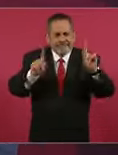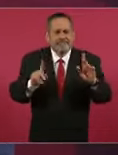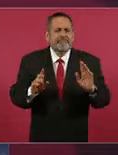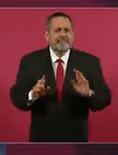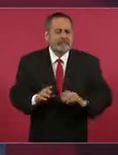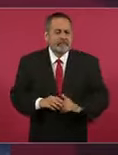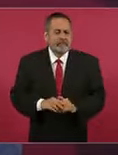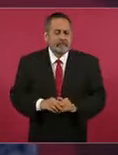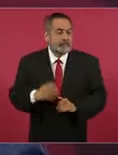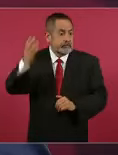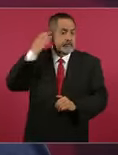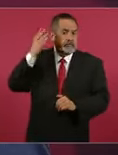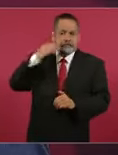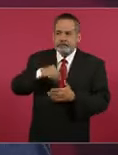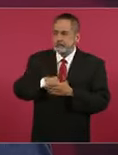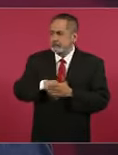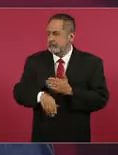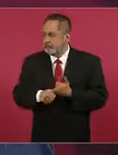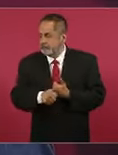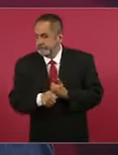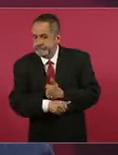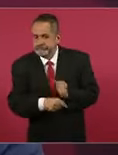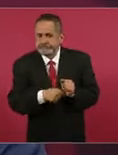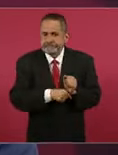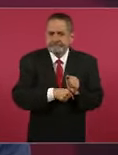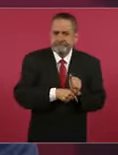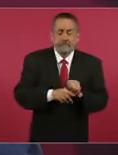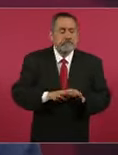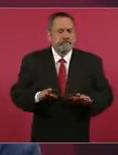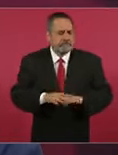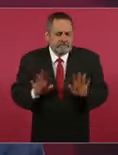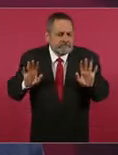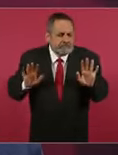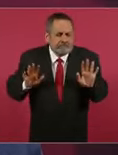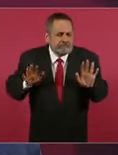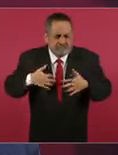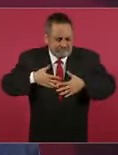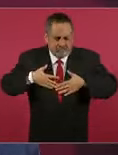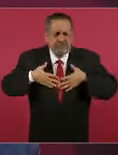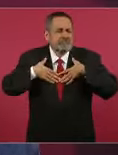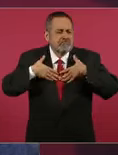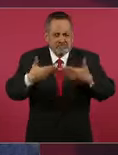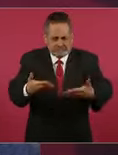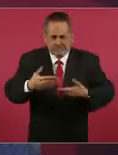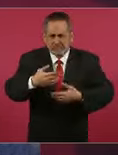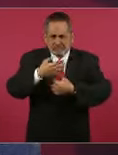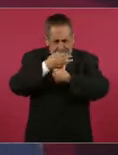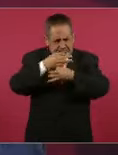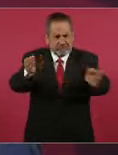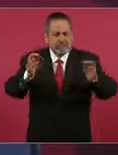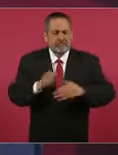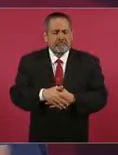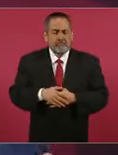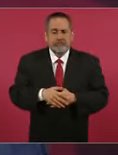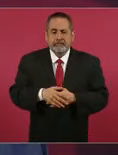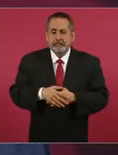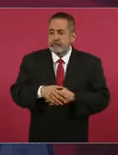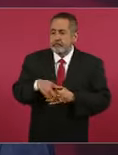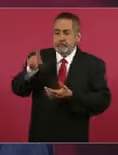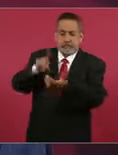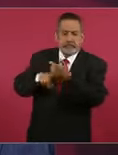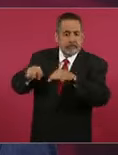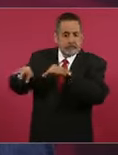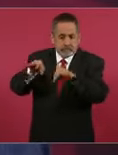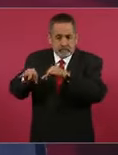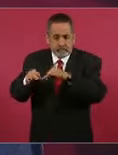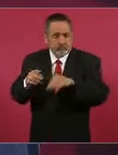que ocultaban información. Del que nada debe, nada teme. Y la vida pública tiene que ser cada